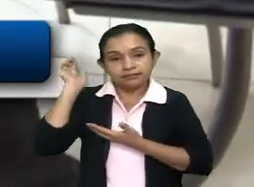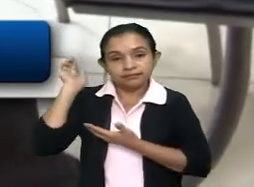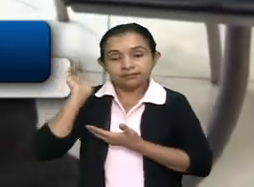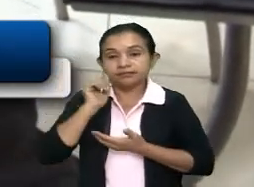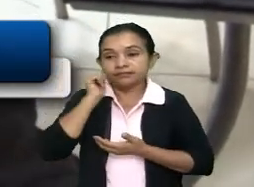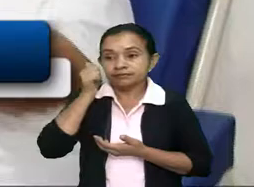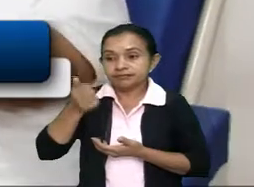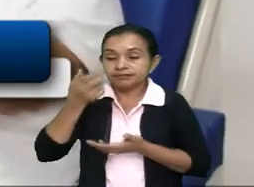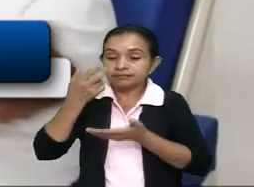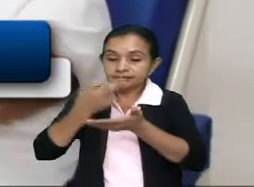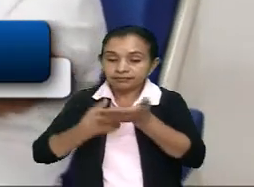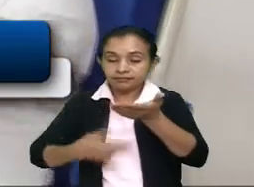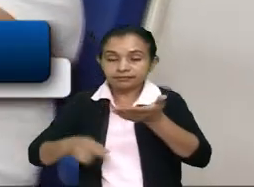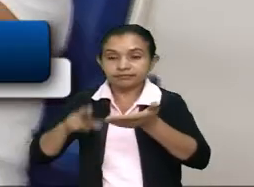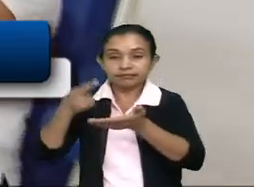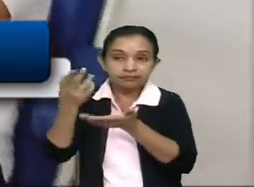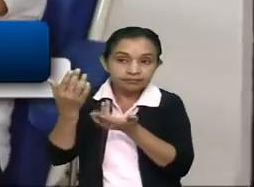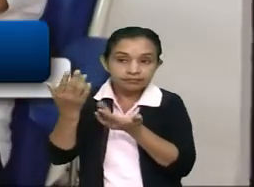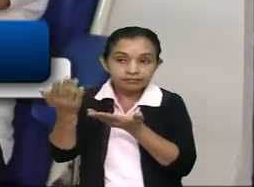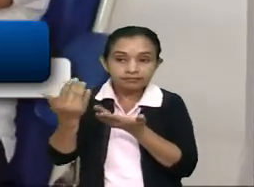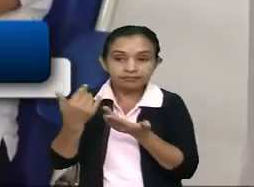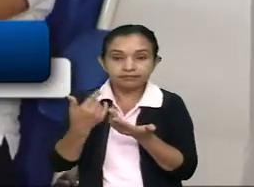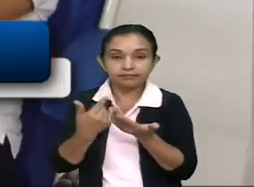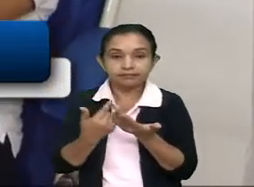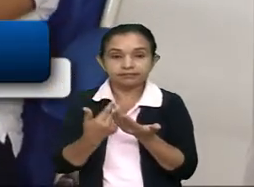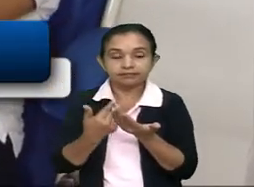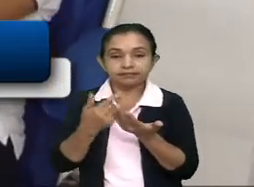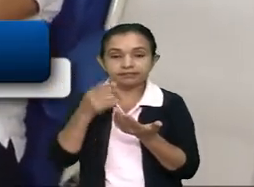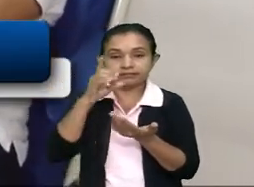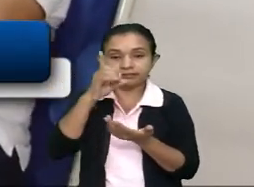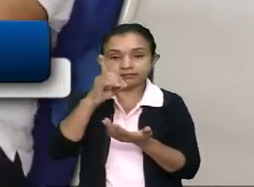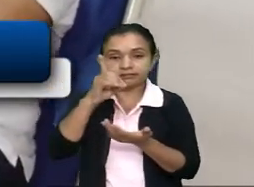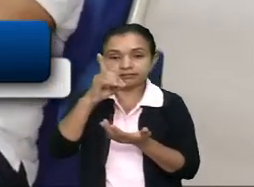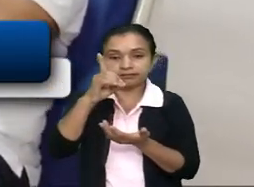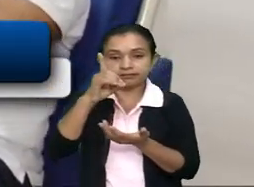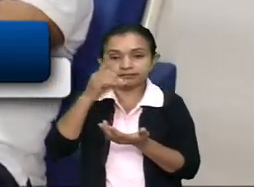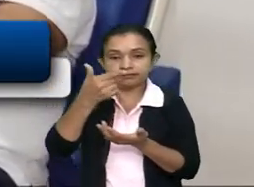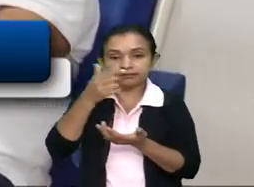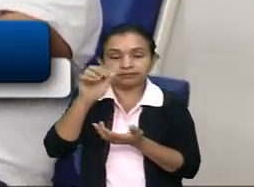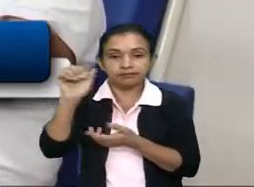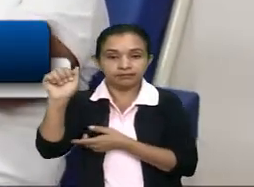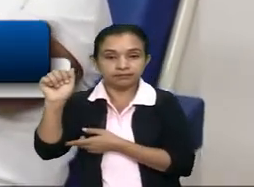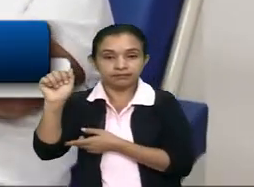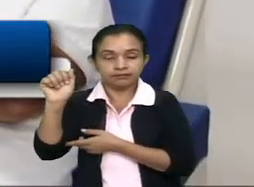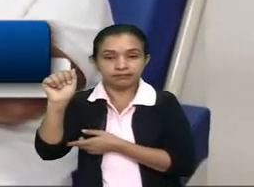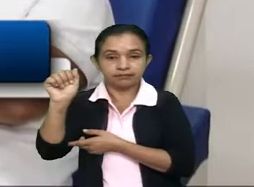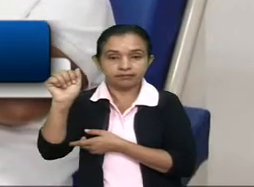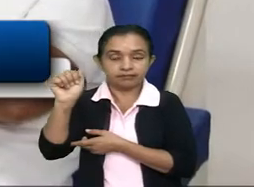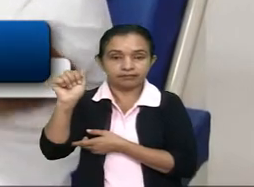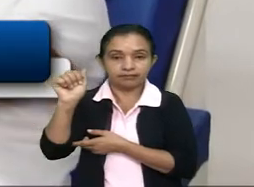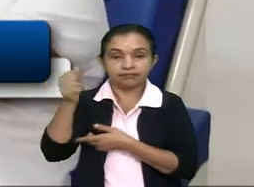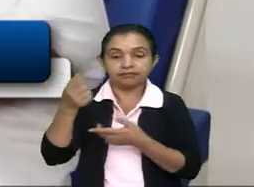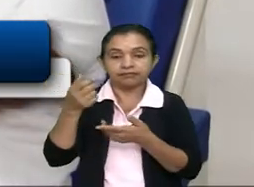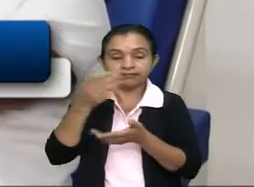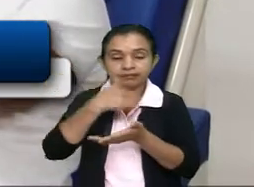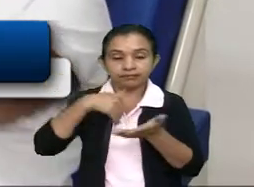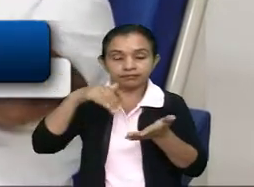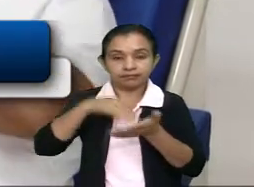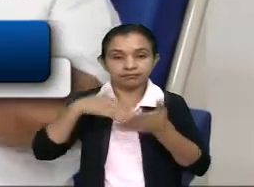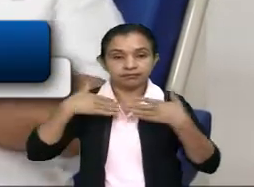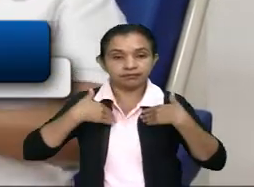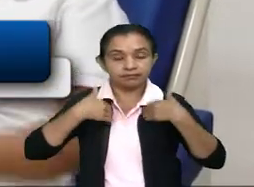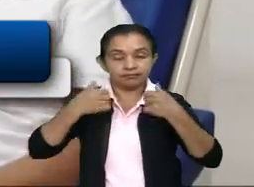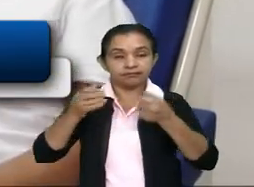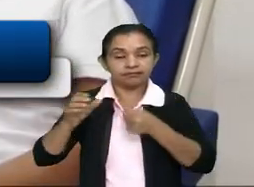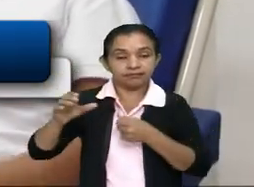mañana colectando sant elm acepté pp la administración de aduanas en managua estamos el día de mañana en el centro de salud en la conquista